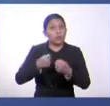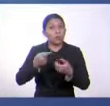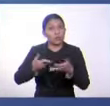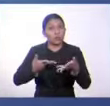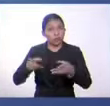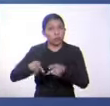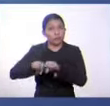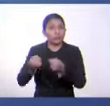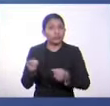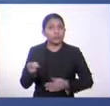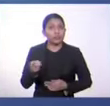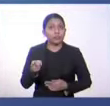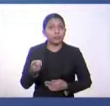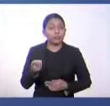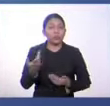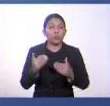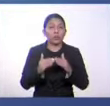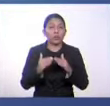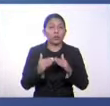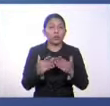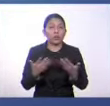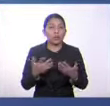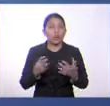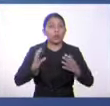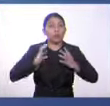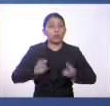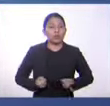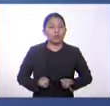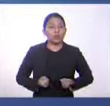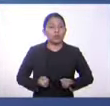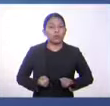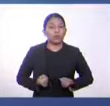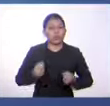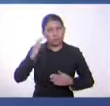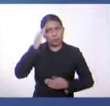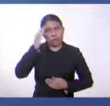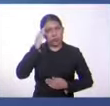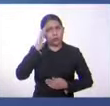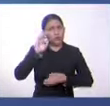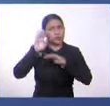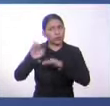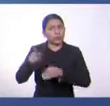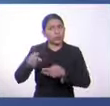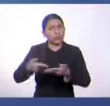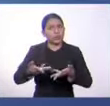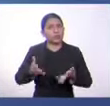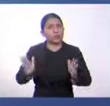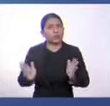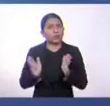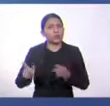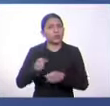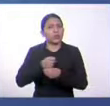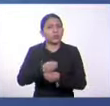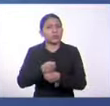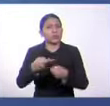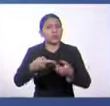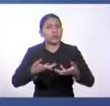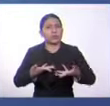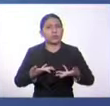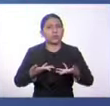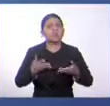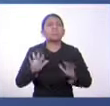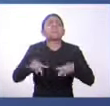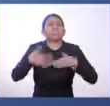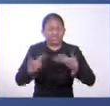derechos, pero también de cómo el Estado reconoce esos derechos y va a promover las garantías para esos derechos. Pero ¿qué